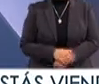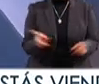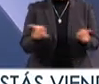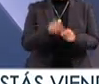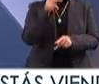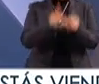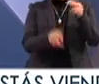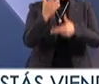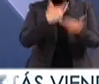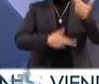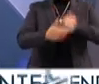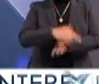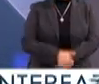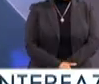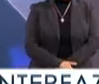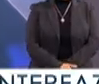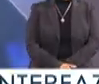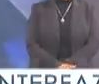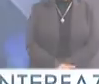Una breve pausa y regresamos.